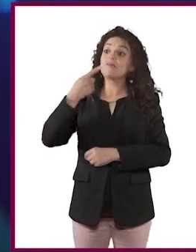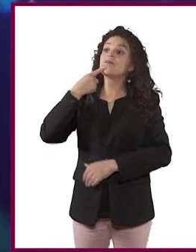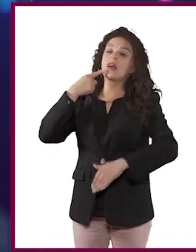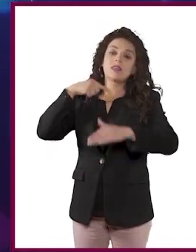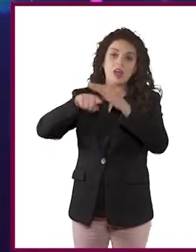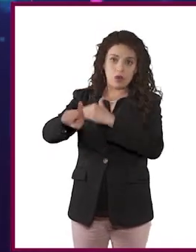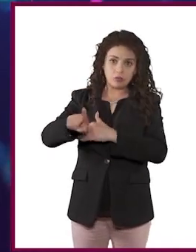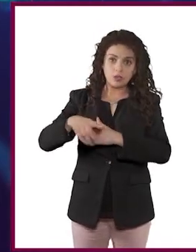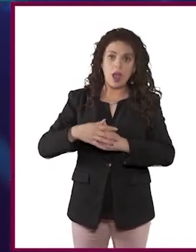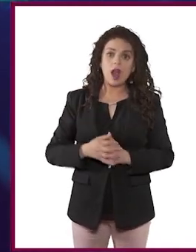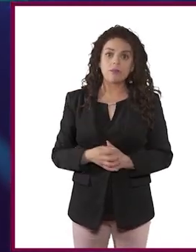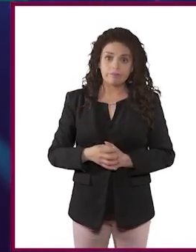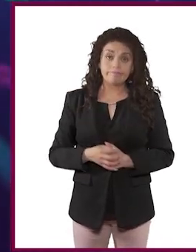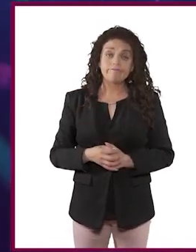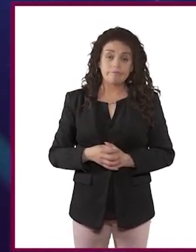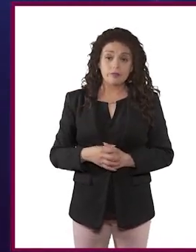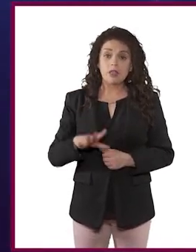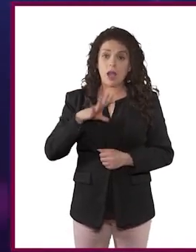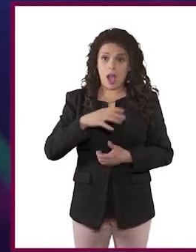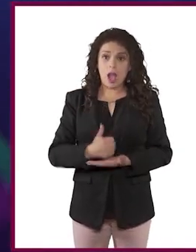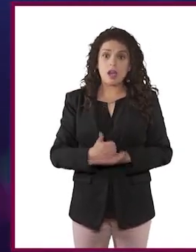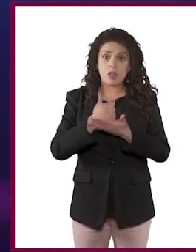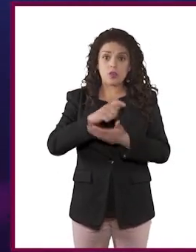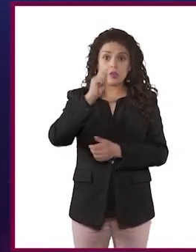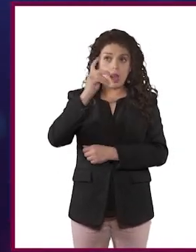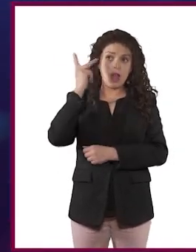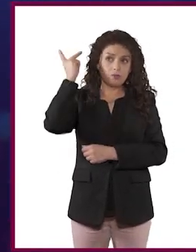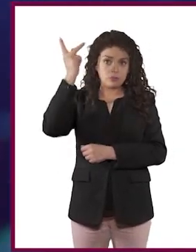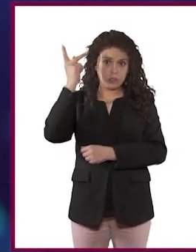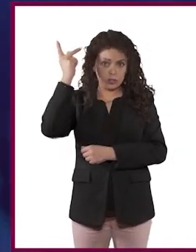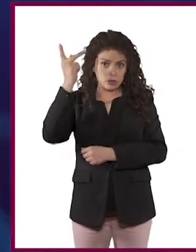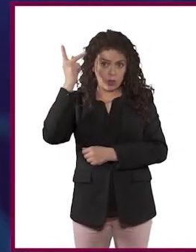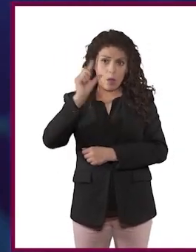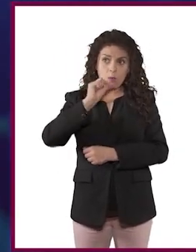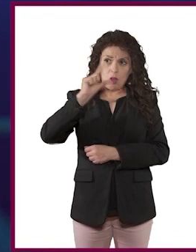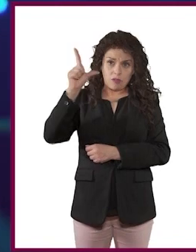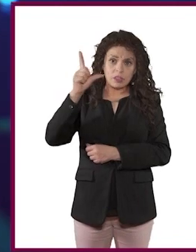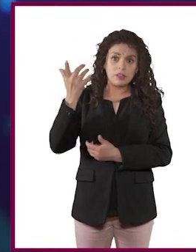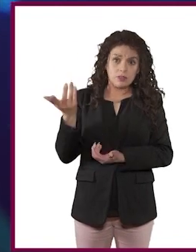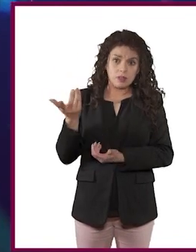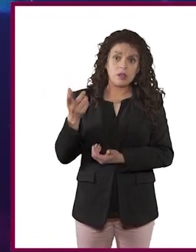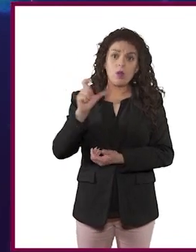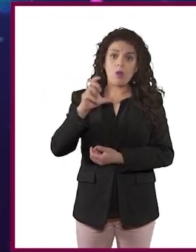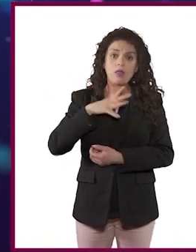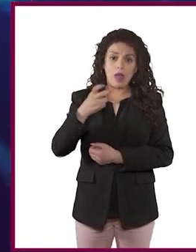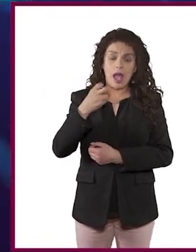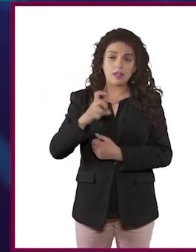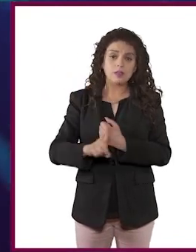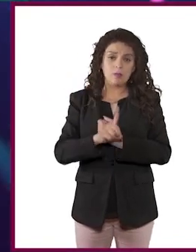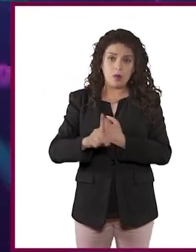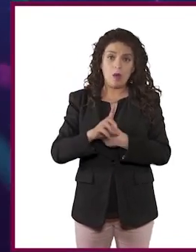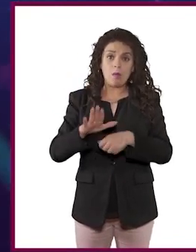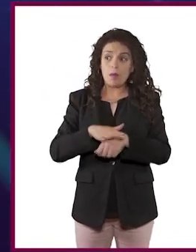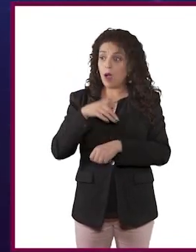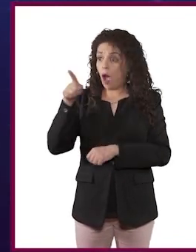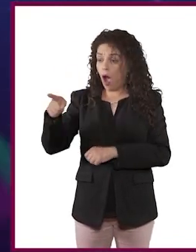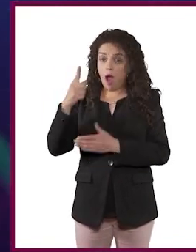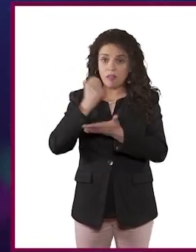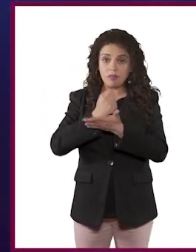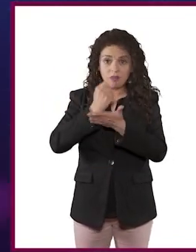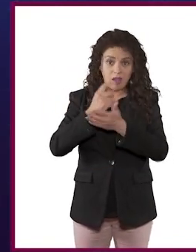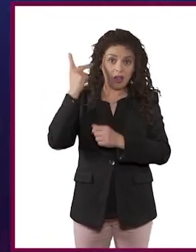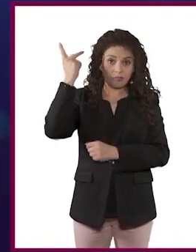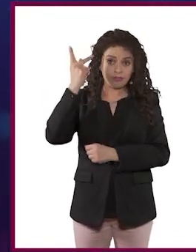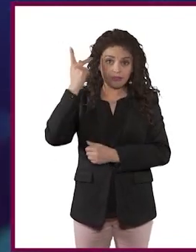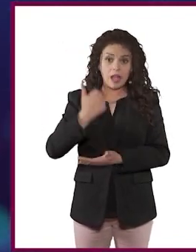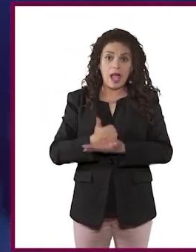muy importante buscar una ayuda profesional, ¿no? Psicológica, psicoterapéutica cuando tienes este tipo de problemas, porque el terapeuta